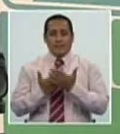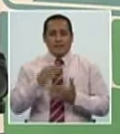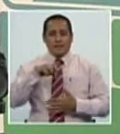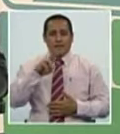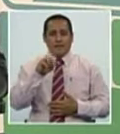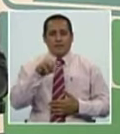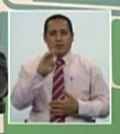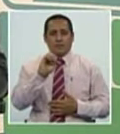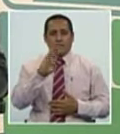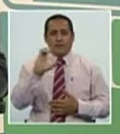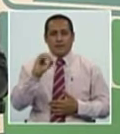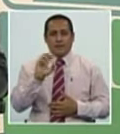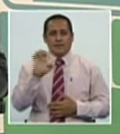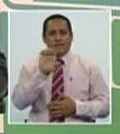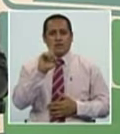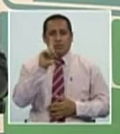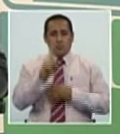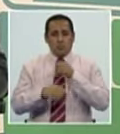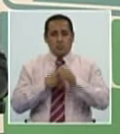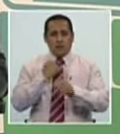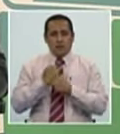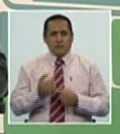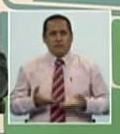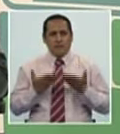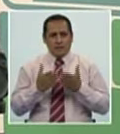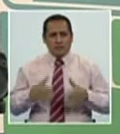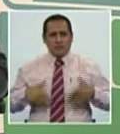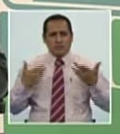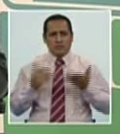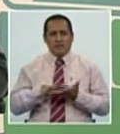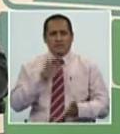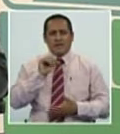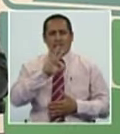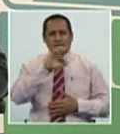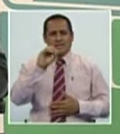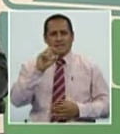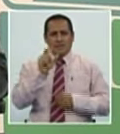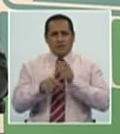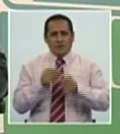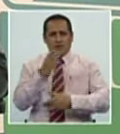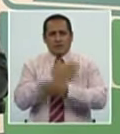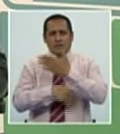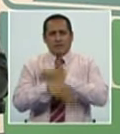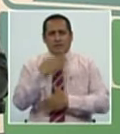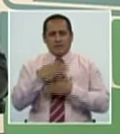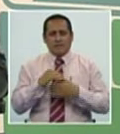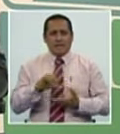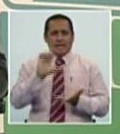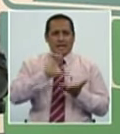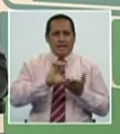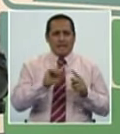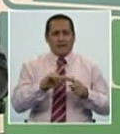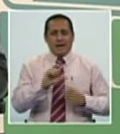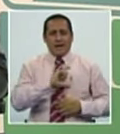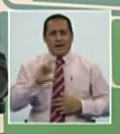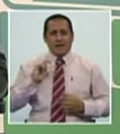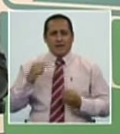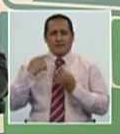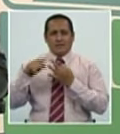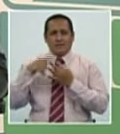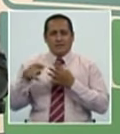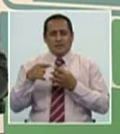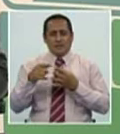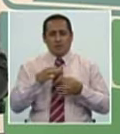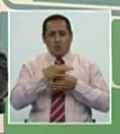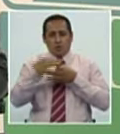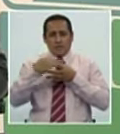¡Bravo! Gracias a PRONAVEC, desde enero del próximo año, será posible que más de 300 personas con discapacidad de Lima y Callao y